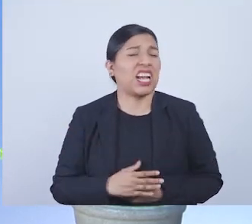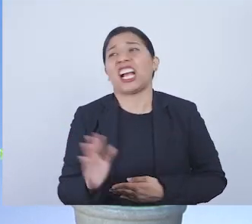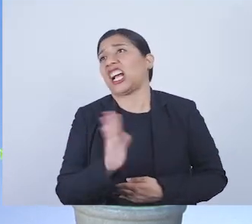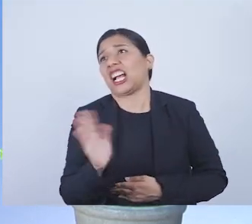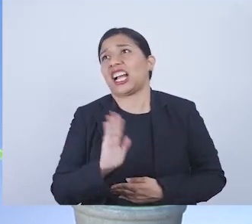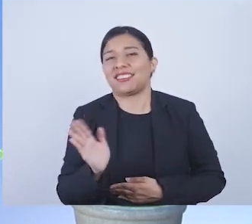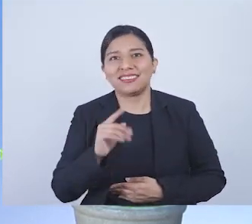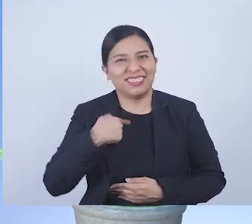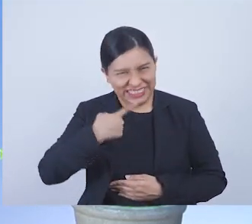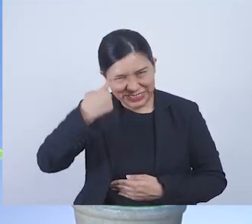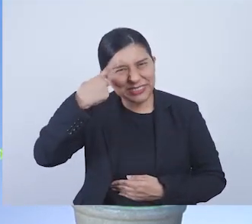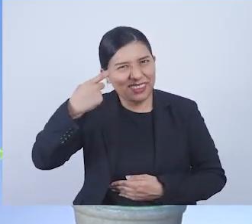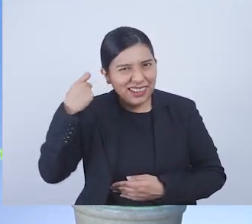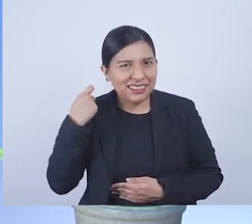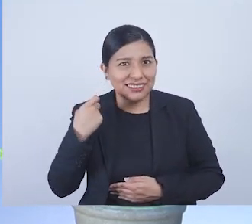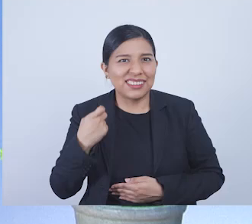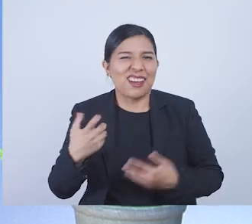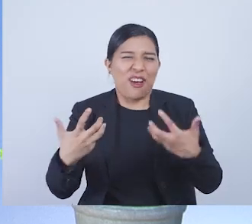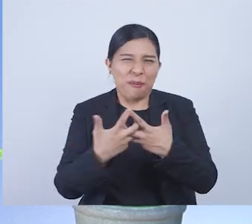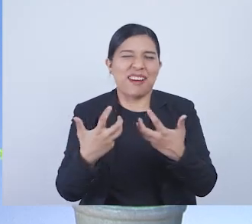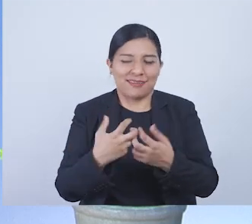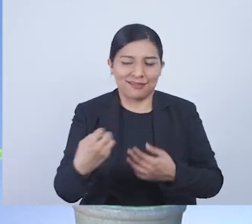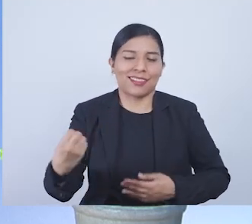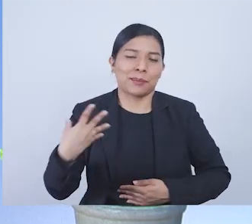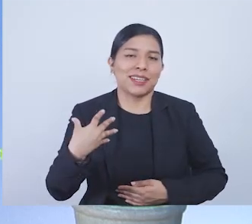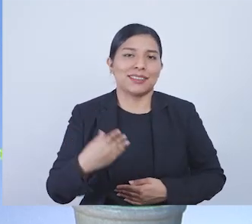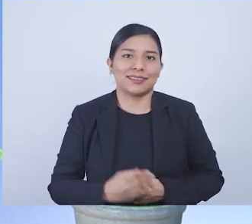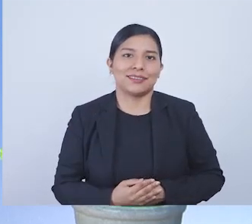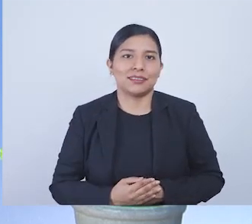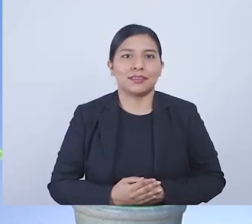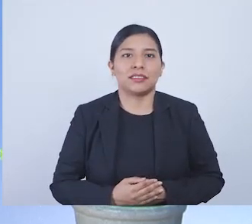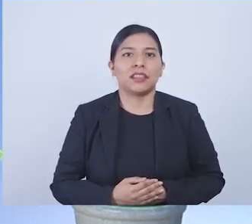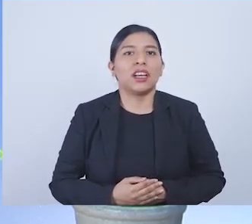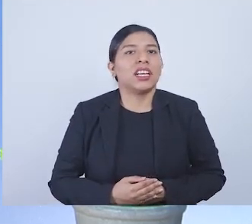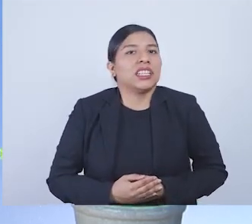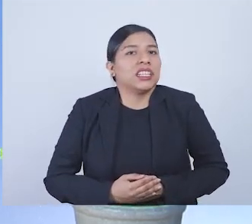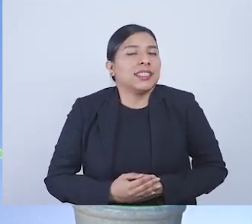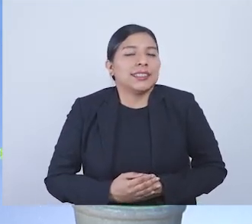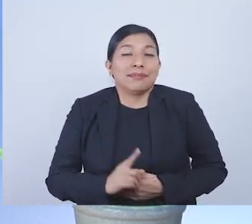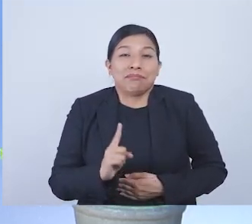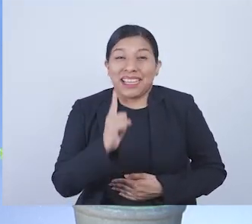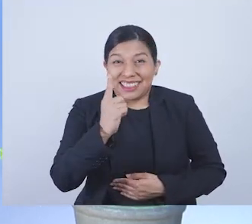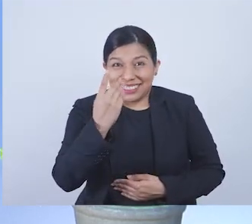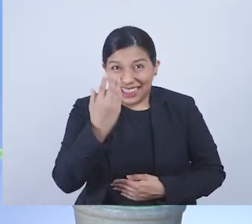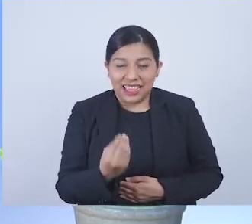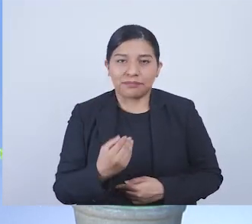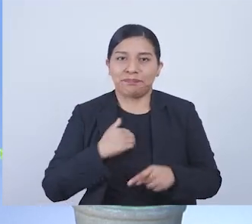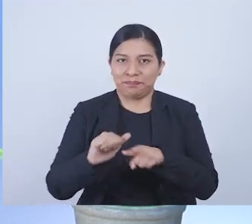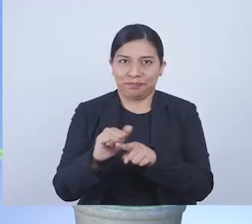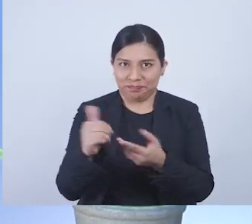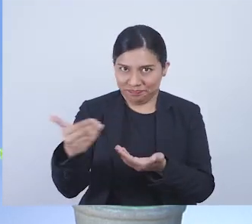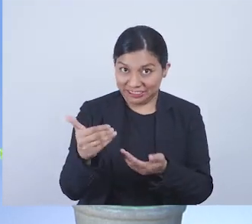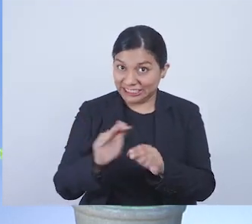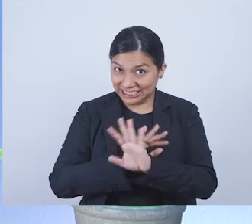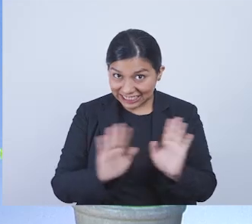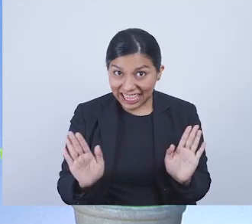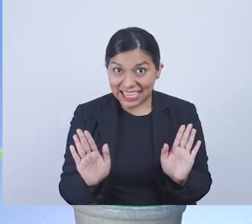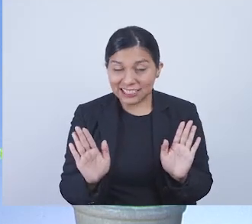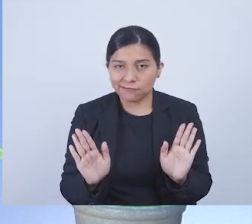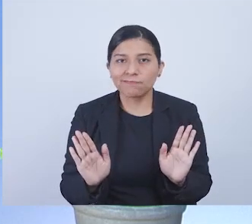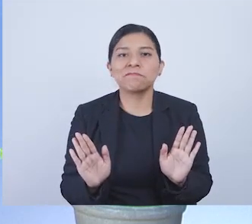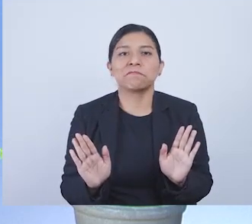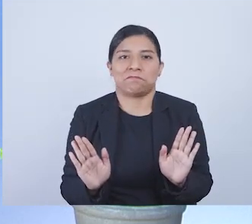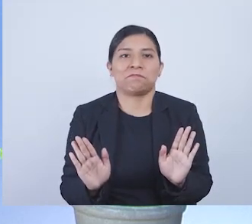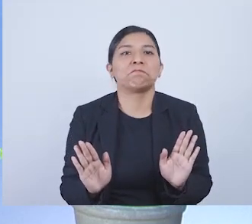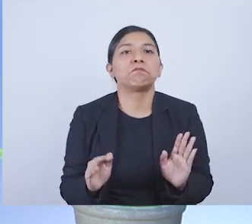anécdota. Un compañero me decía, el primer día después de la capacitación que tuvimos en